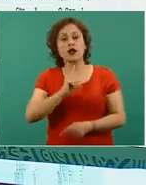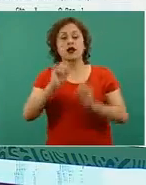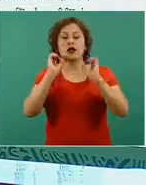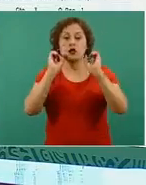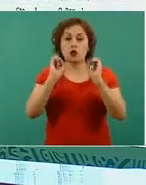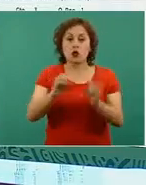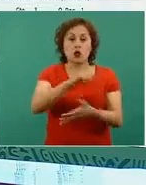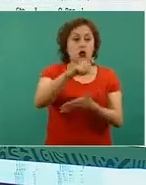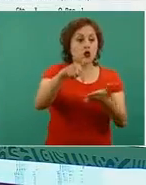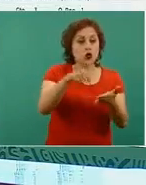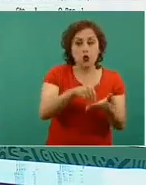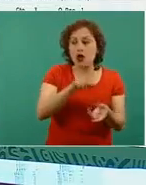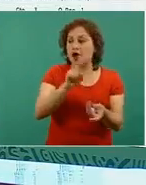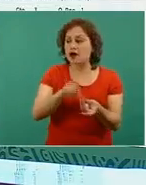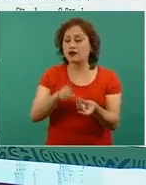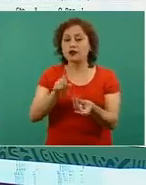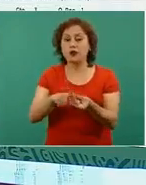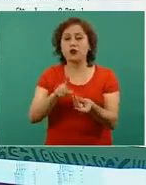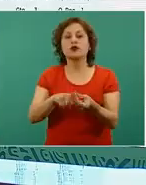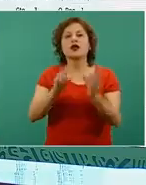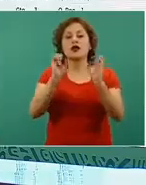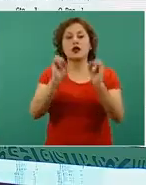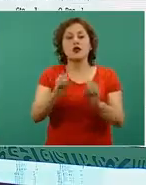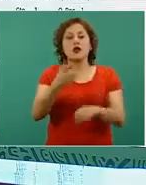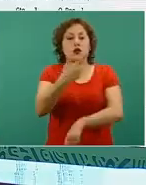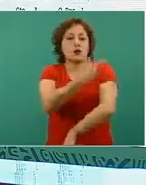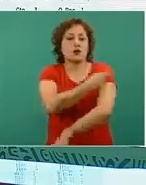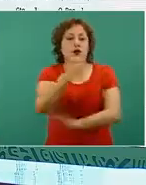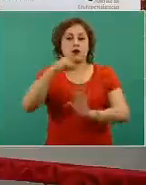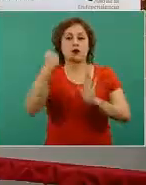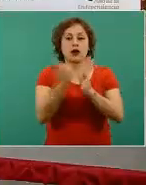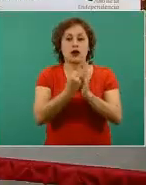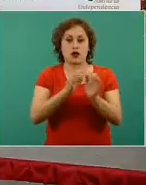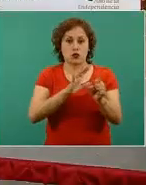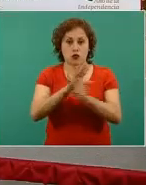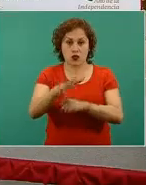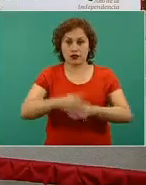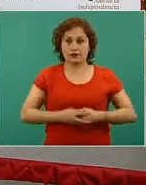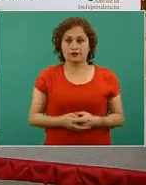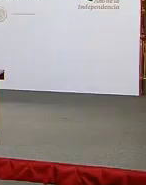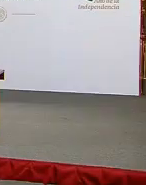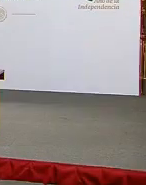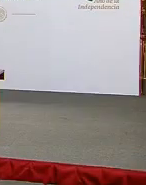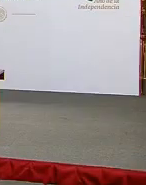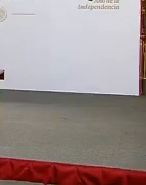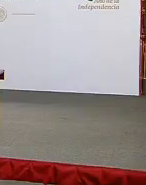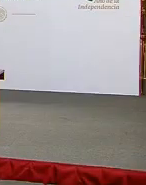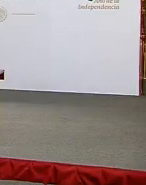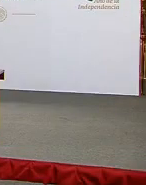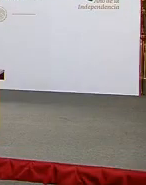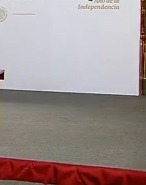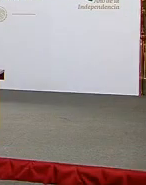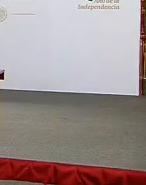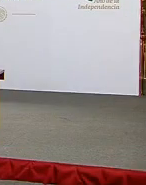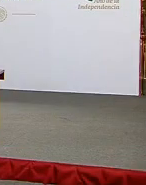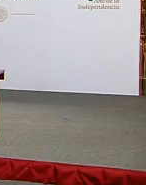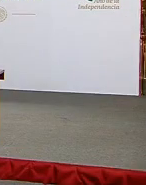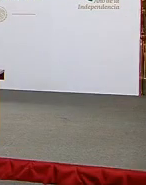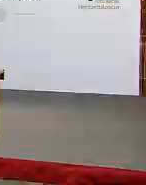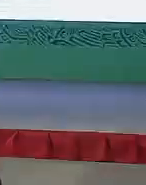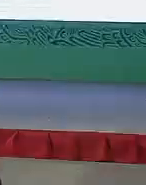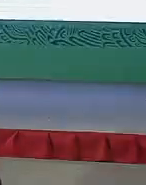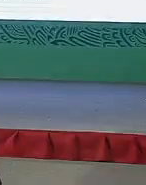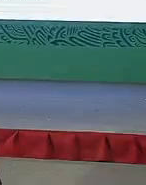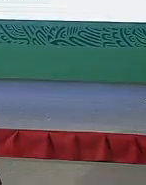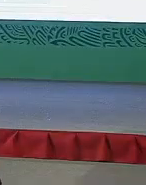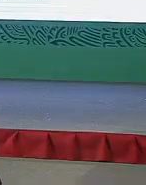que tienen este fenómeno. Tomar muy en cuenta que obviamente, dado que la mayor cantidad de vacunas que se han aplicado